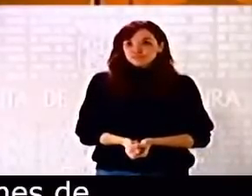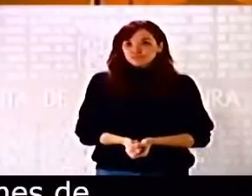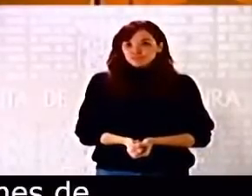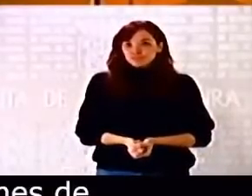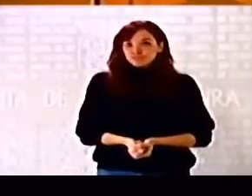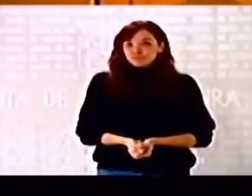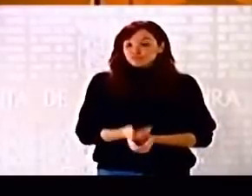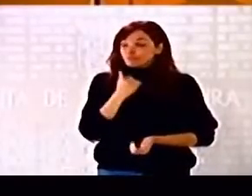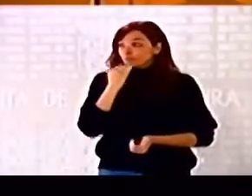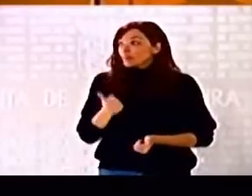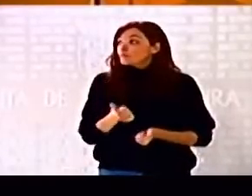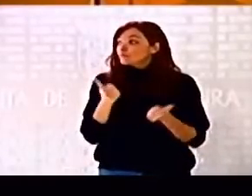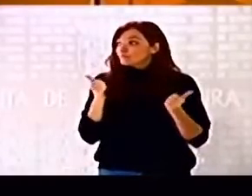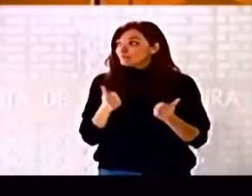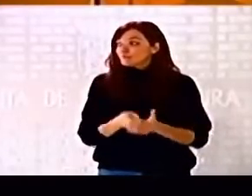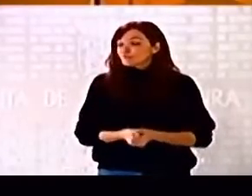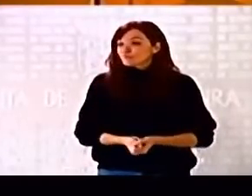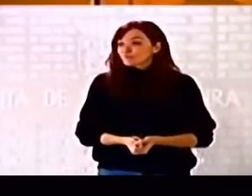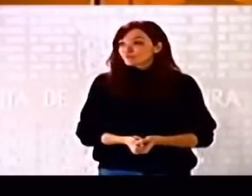¿Algo más?